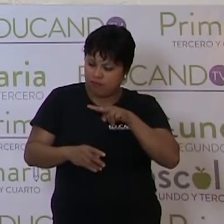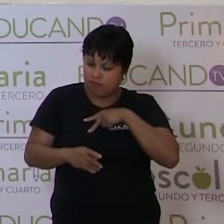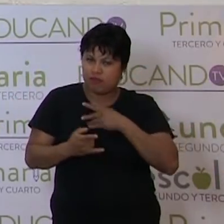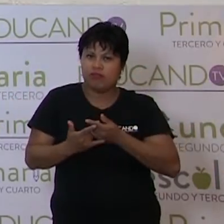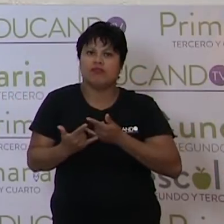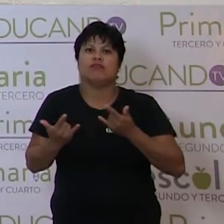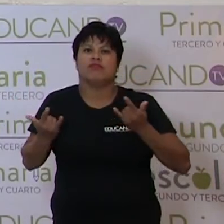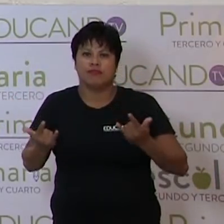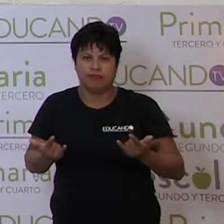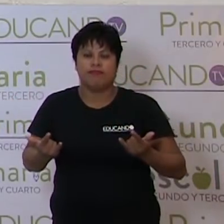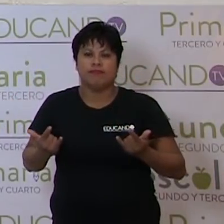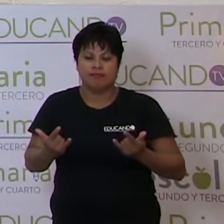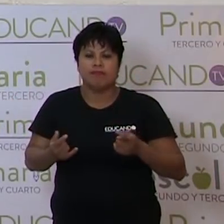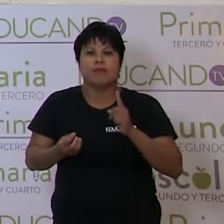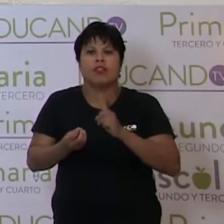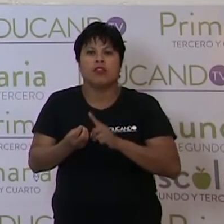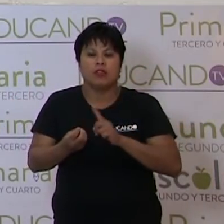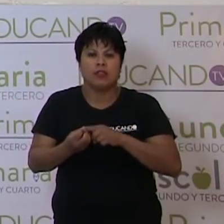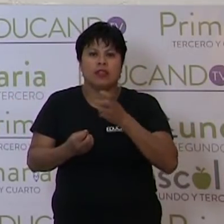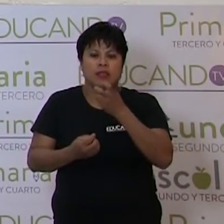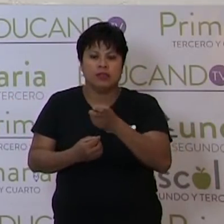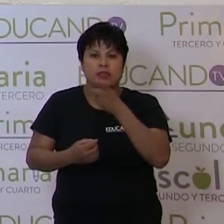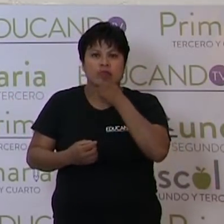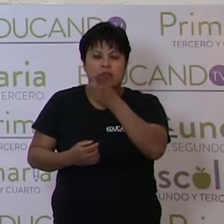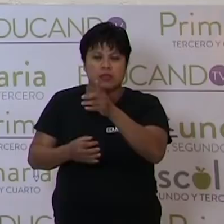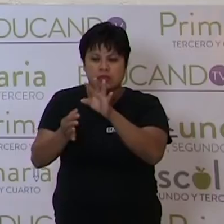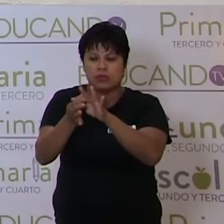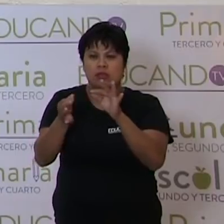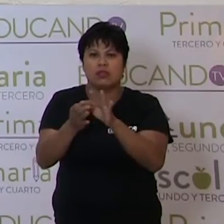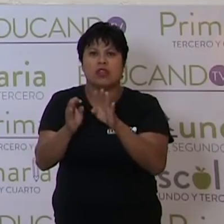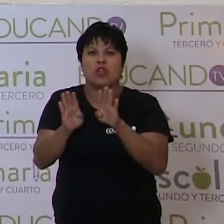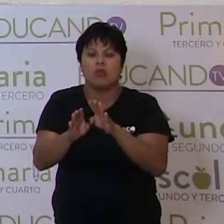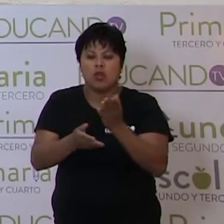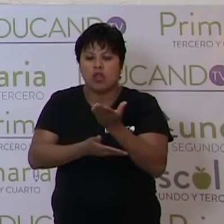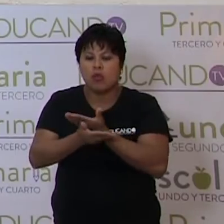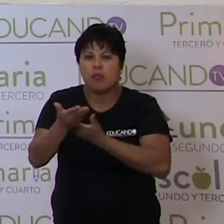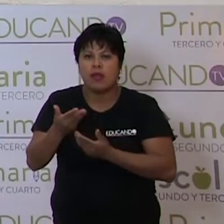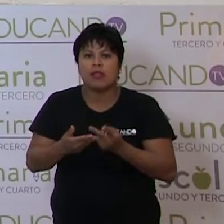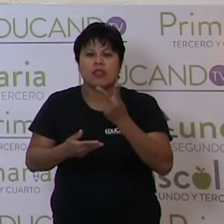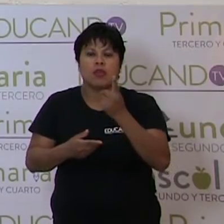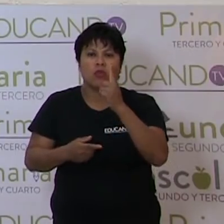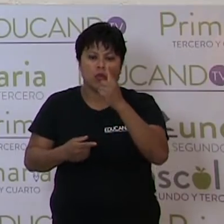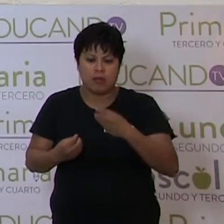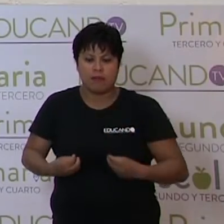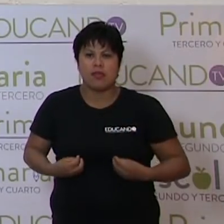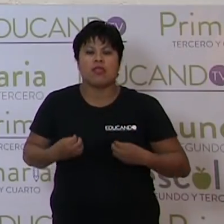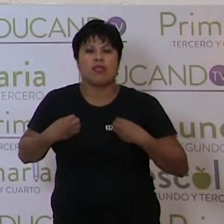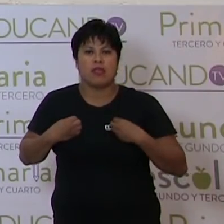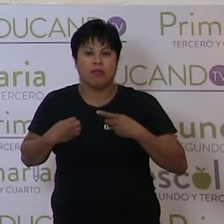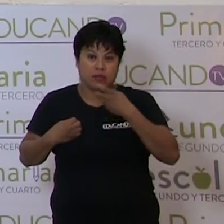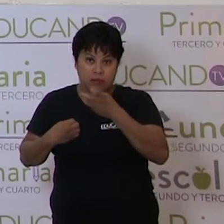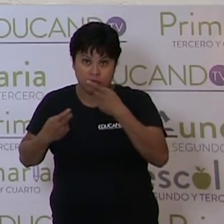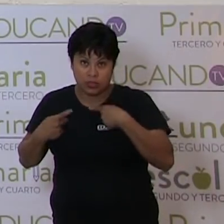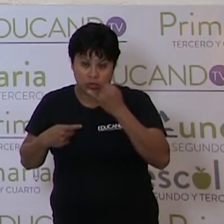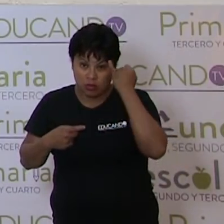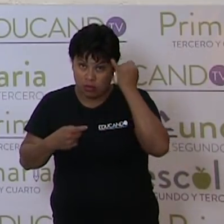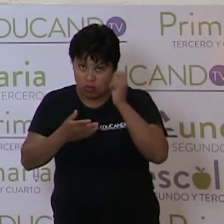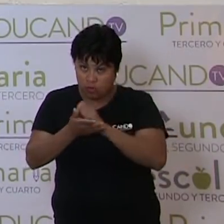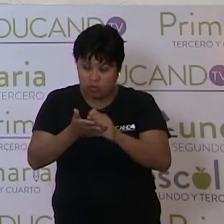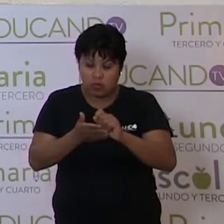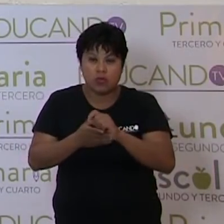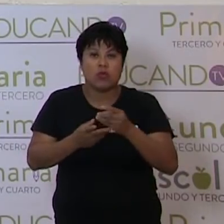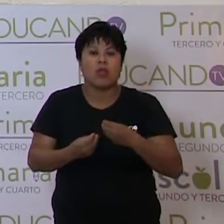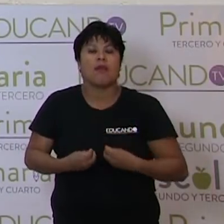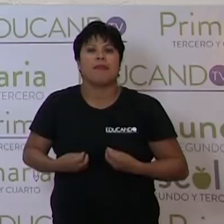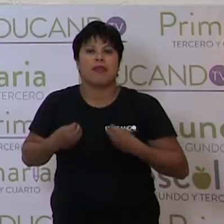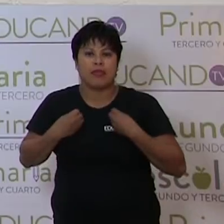autobiográfico donde nos comparten parte de una vida, el autor nos comparte parte de una vida y